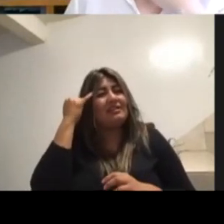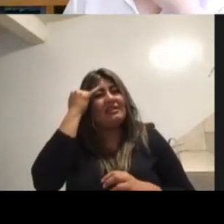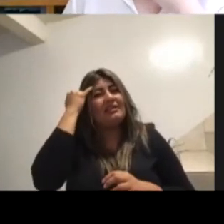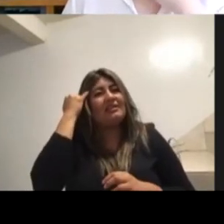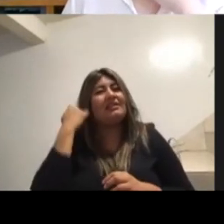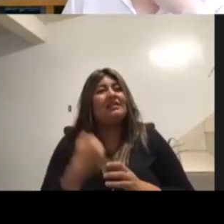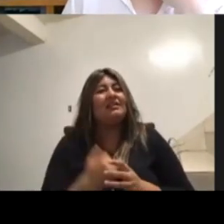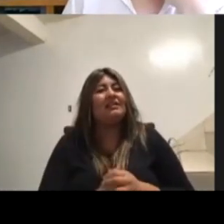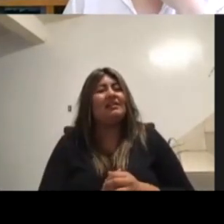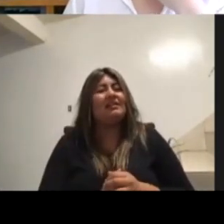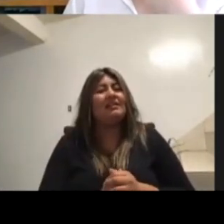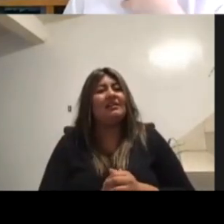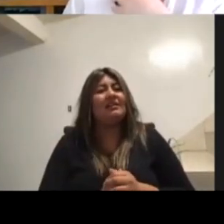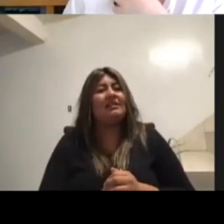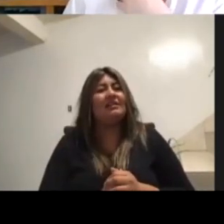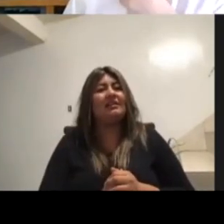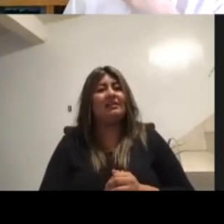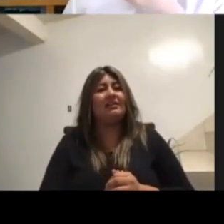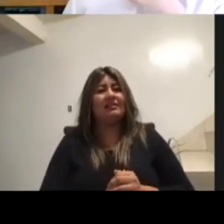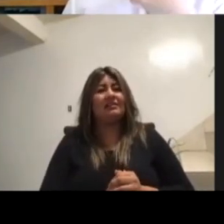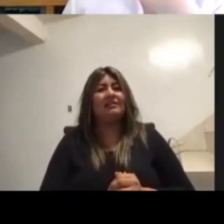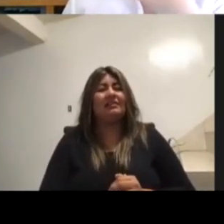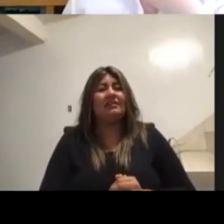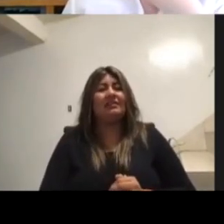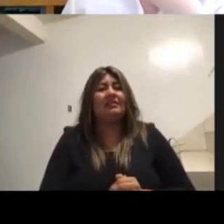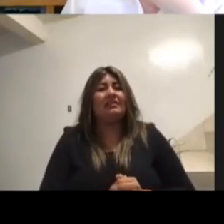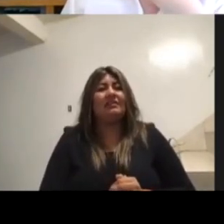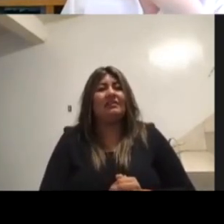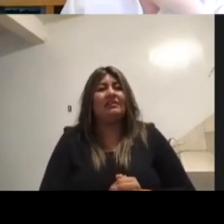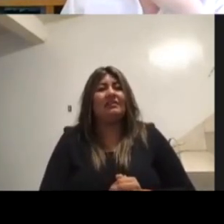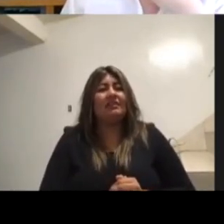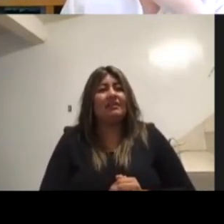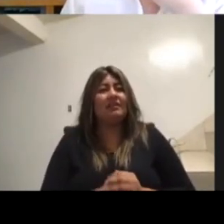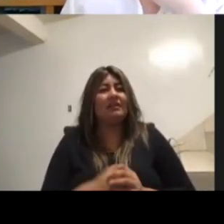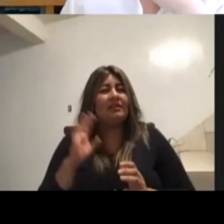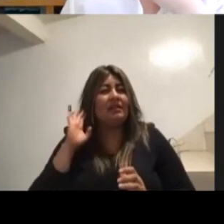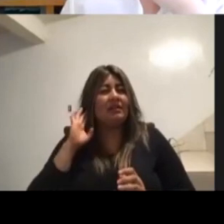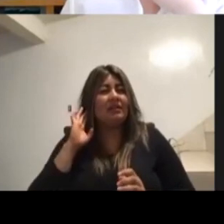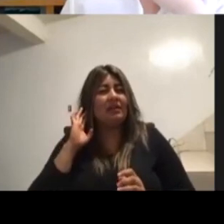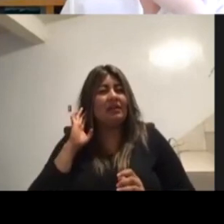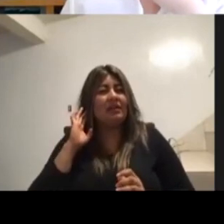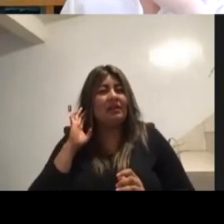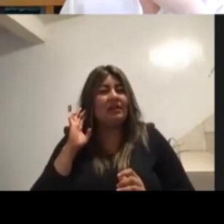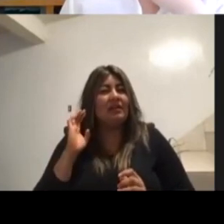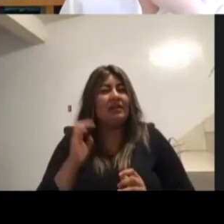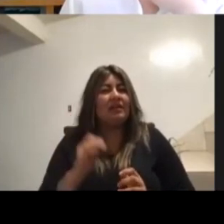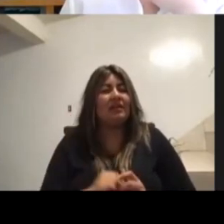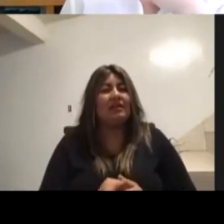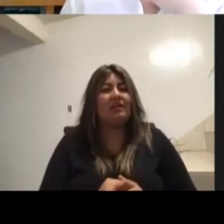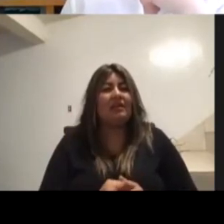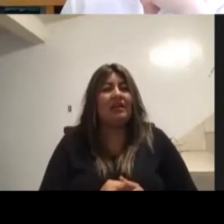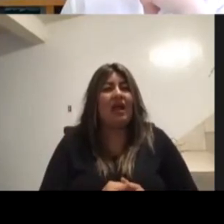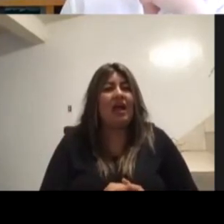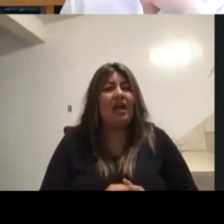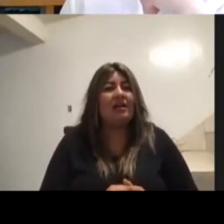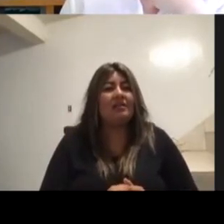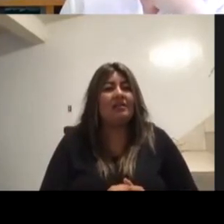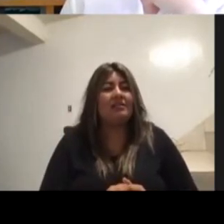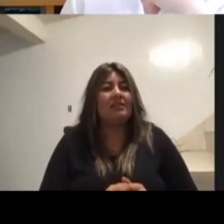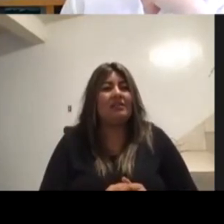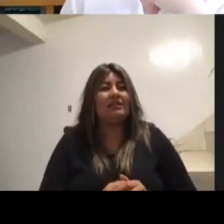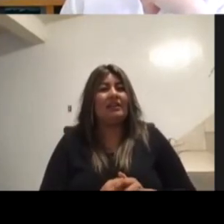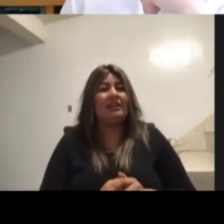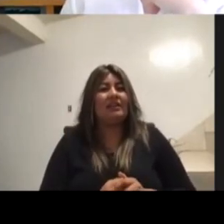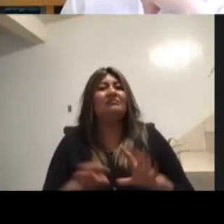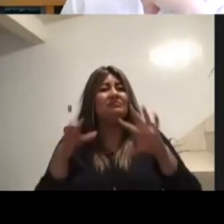que hay cambios muy importantes que se están haciendo y no estoy totalmente al corriente. Pero hasta el día de ayer, la